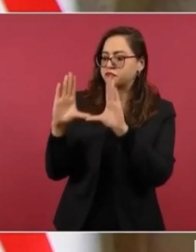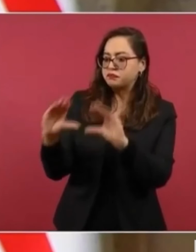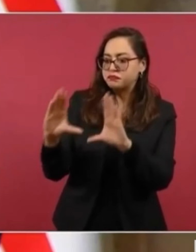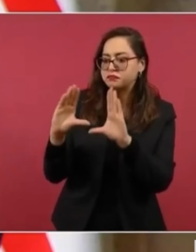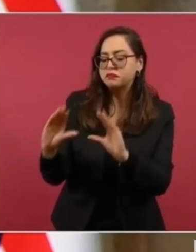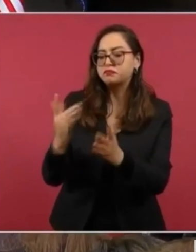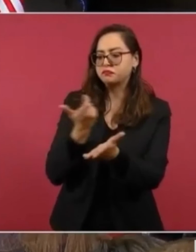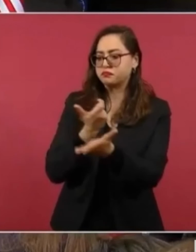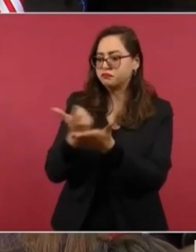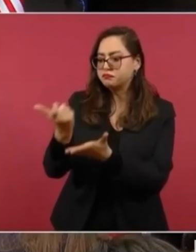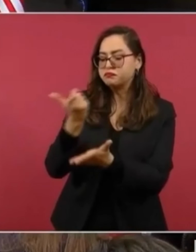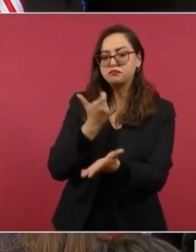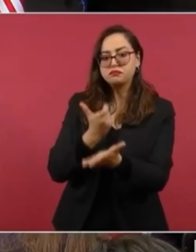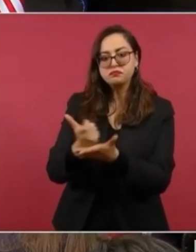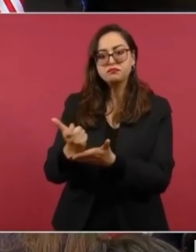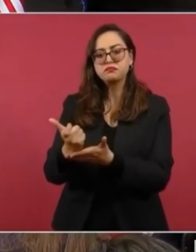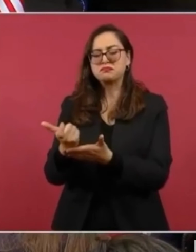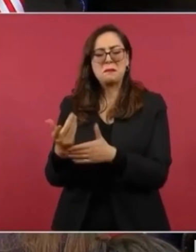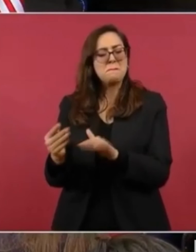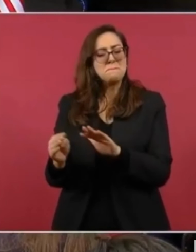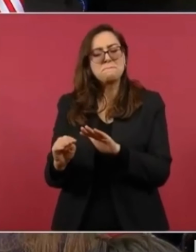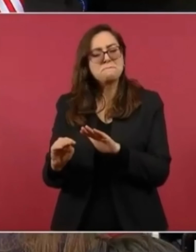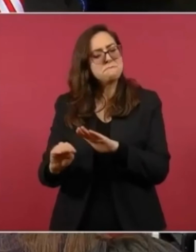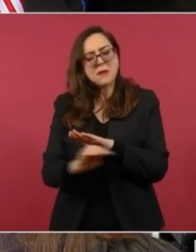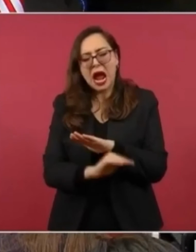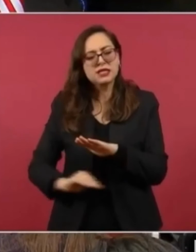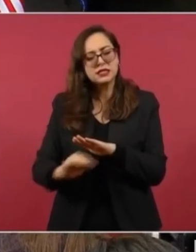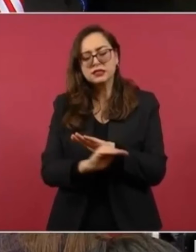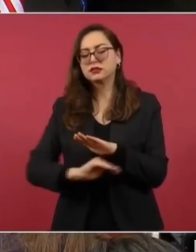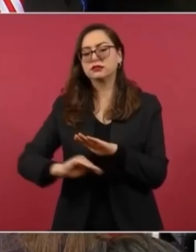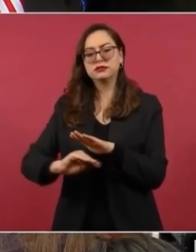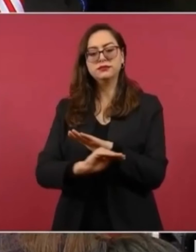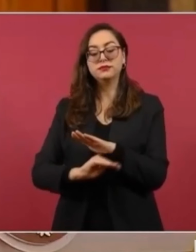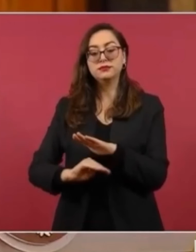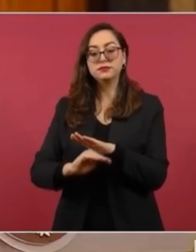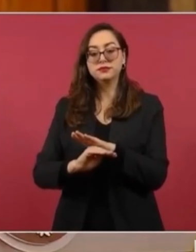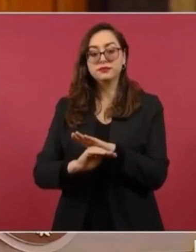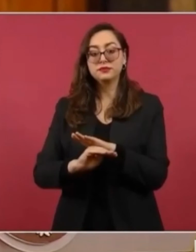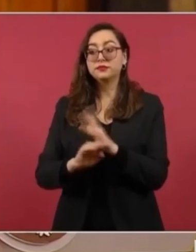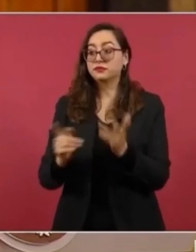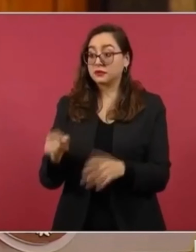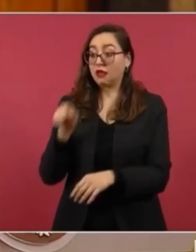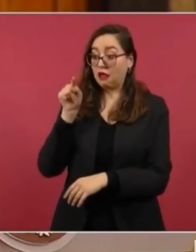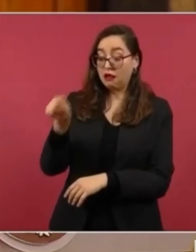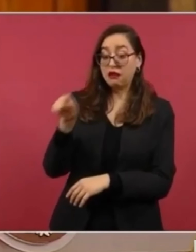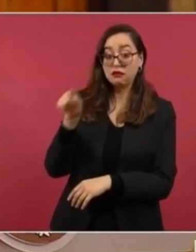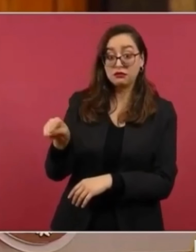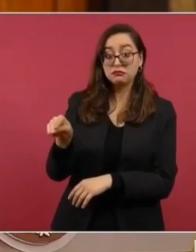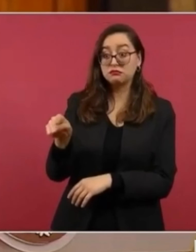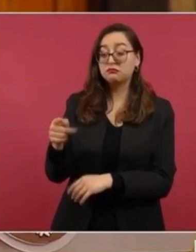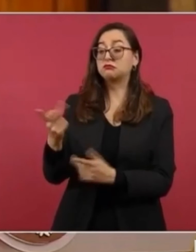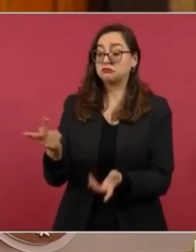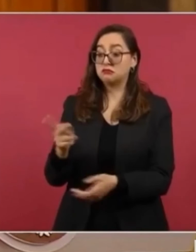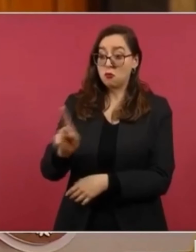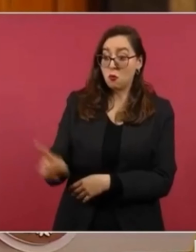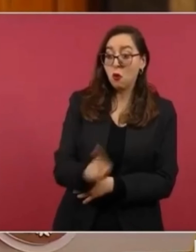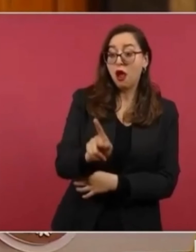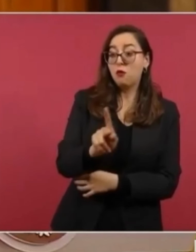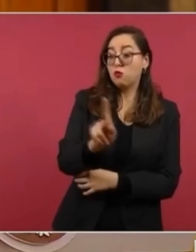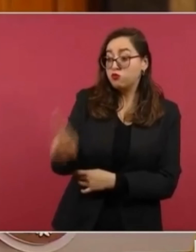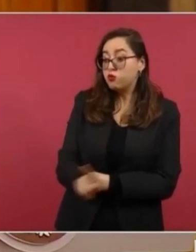sustento e ingresos básicos. Y en los pueblos donde estamos